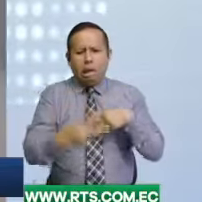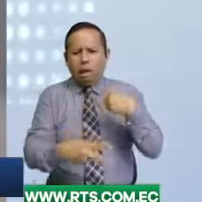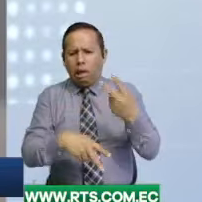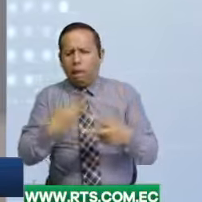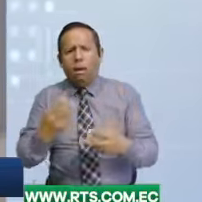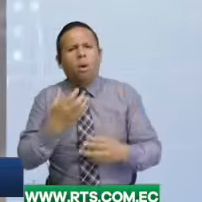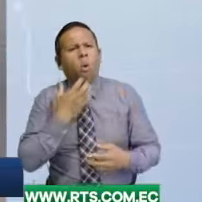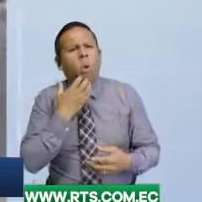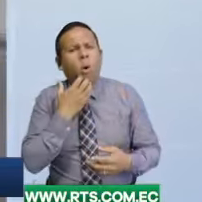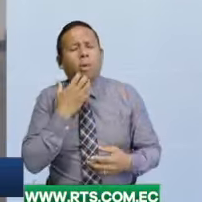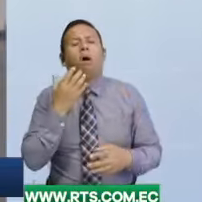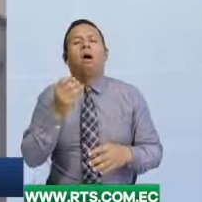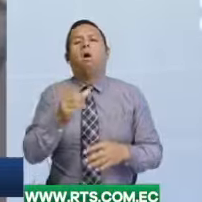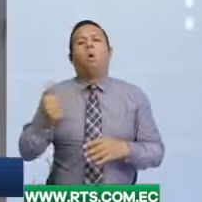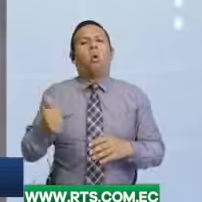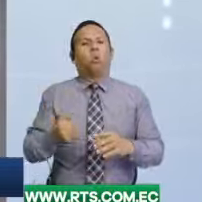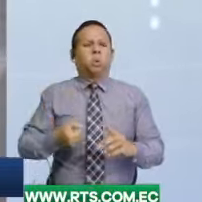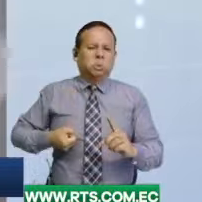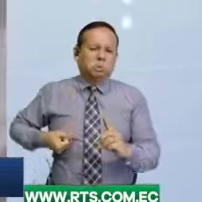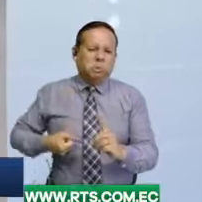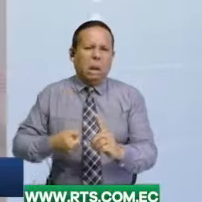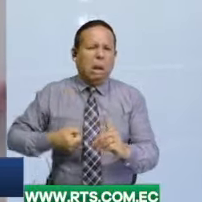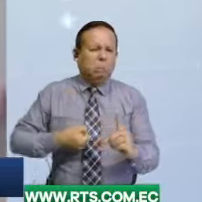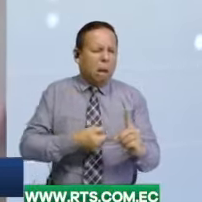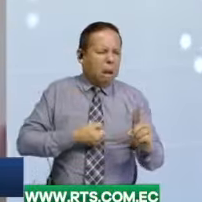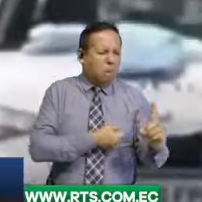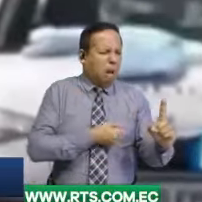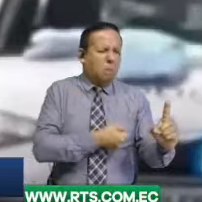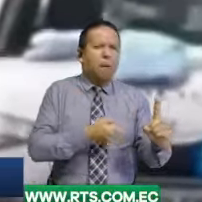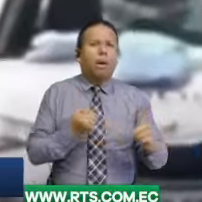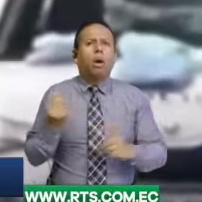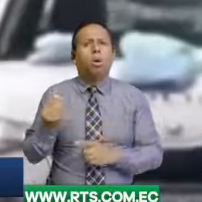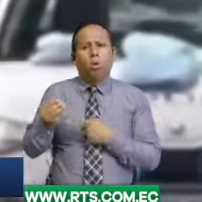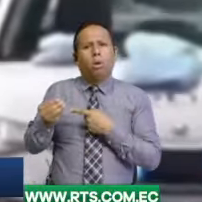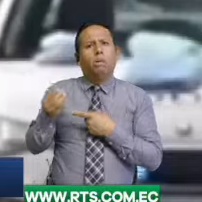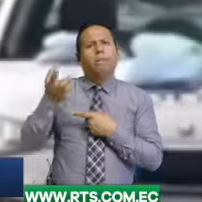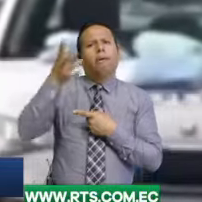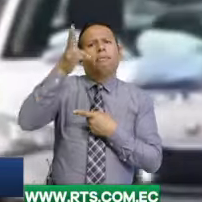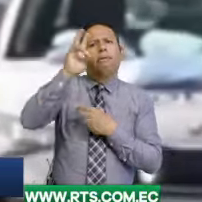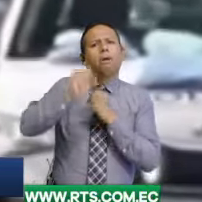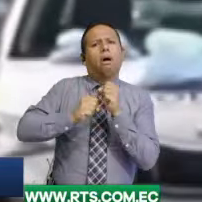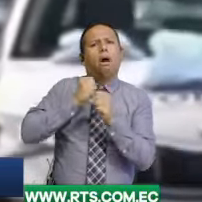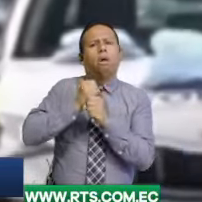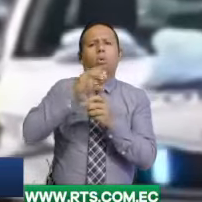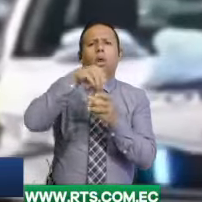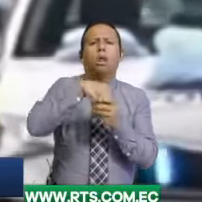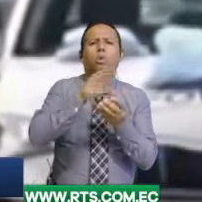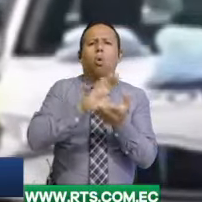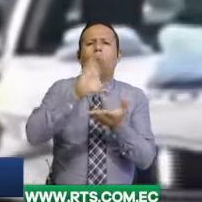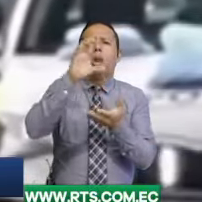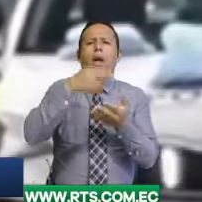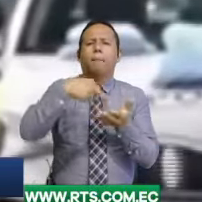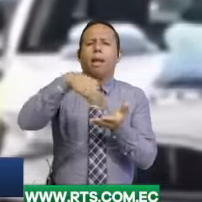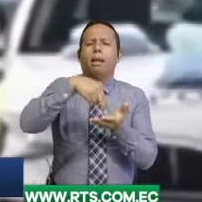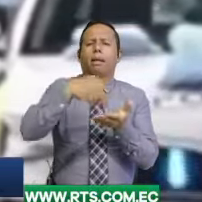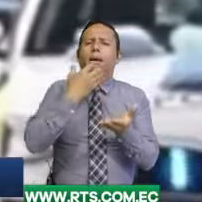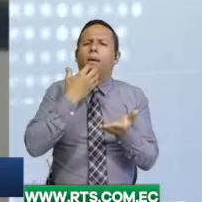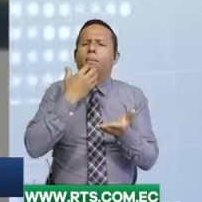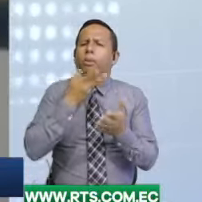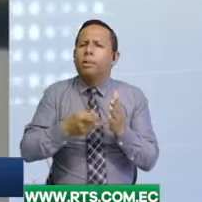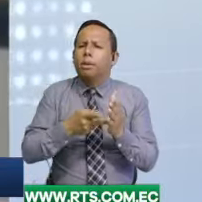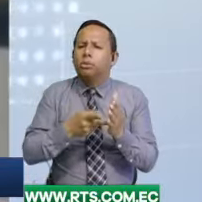ser atacados con cuchillo por un joven de 17 años en una clase de baile. ¿En dónde ocurrió?